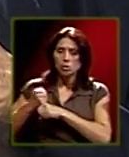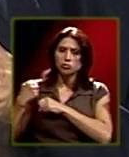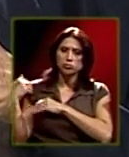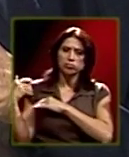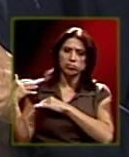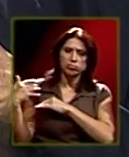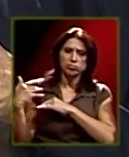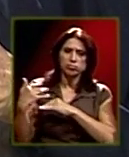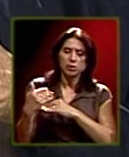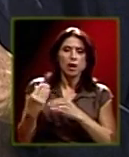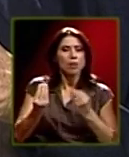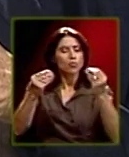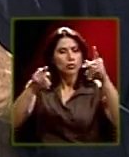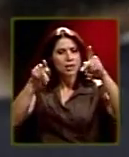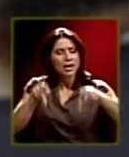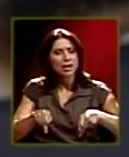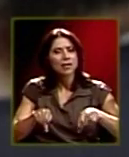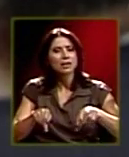mucha gente, tal vez imbuida,